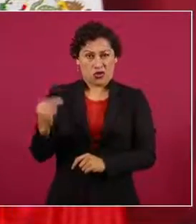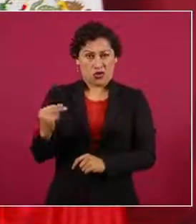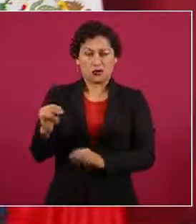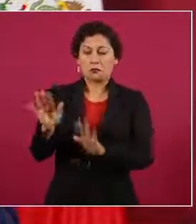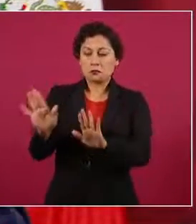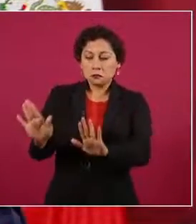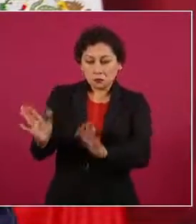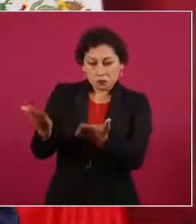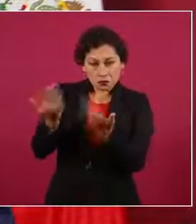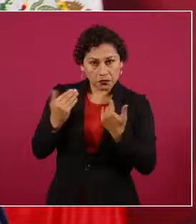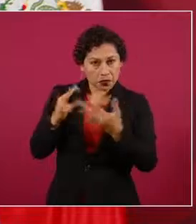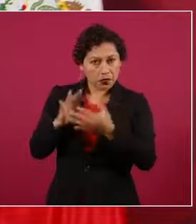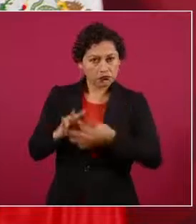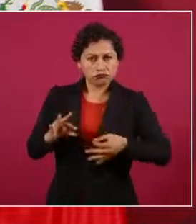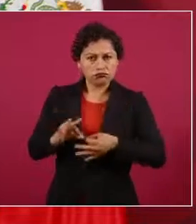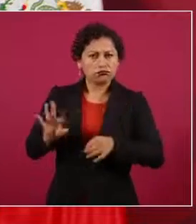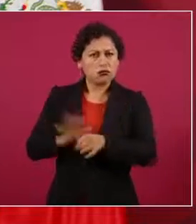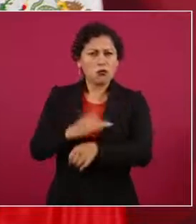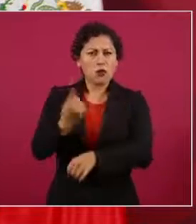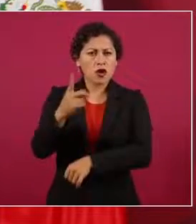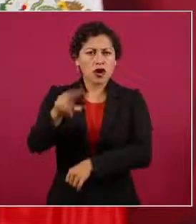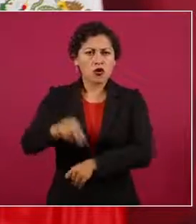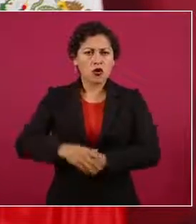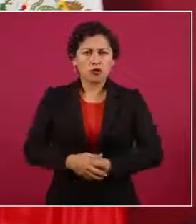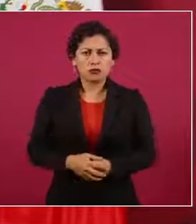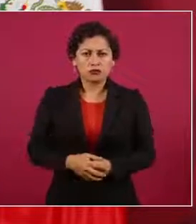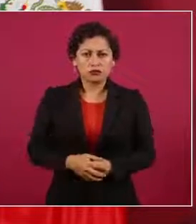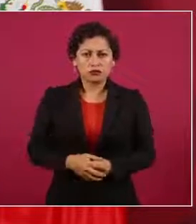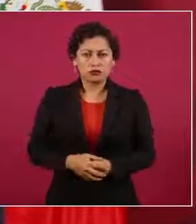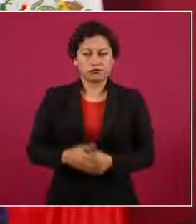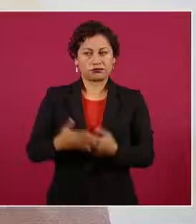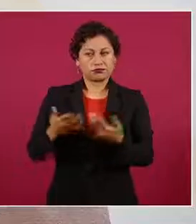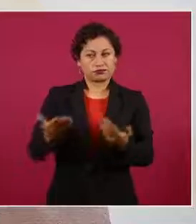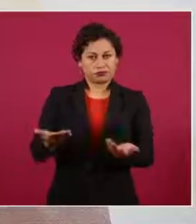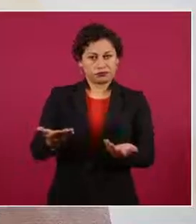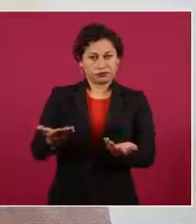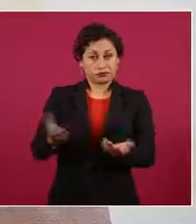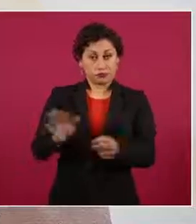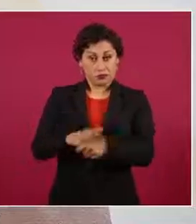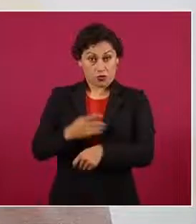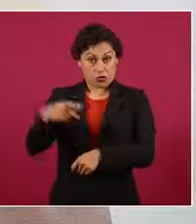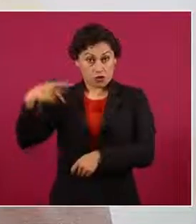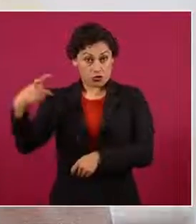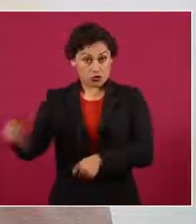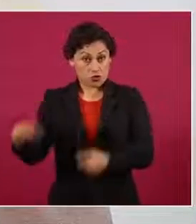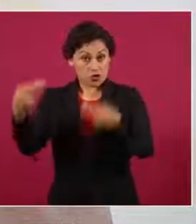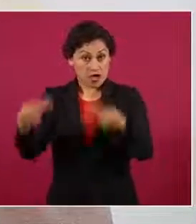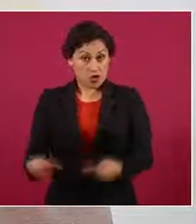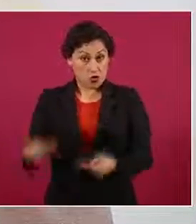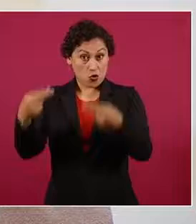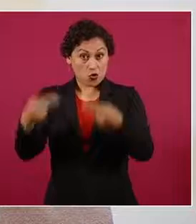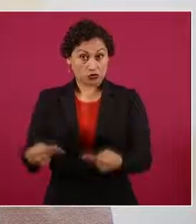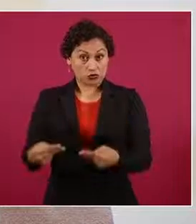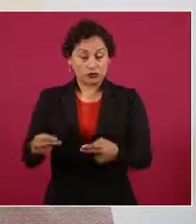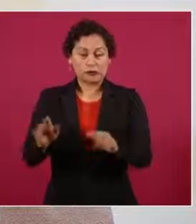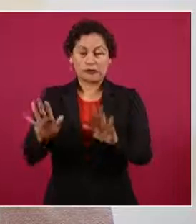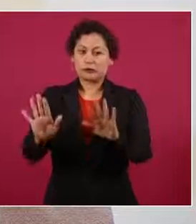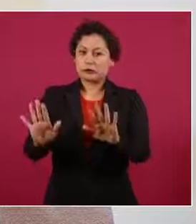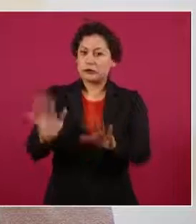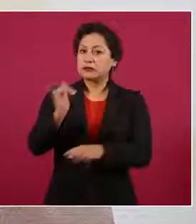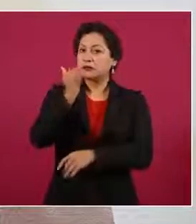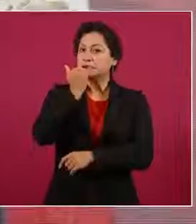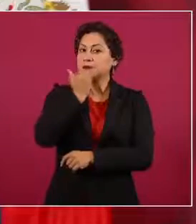aquí, porque estos son nuestros negocios. pero yo sí voy